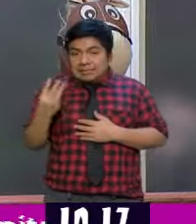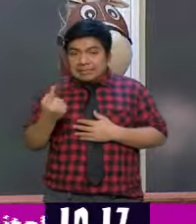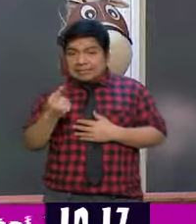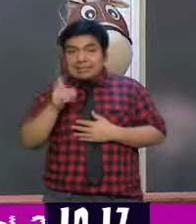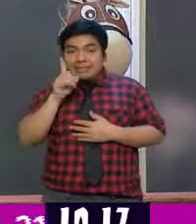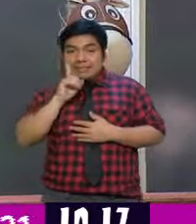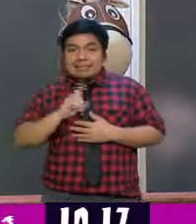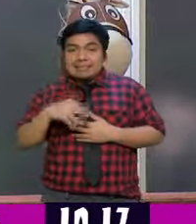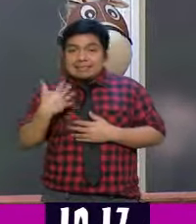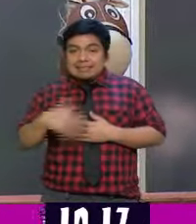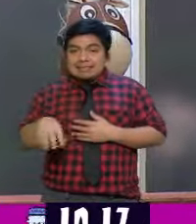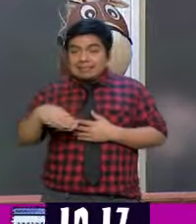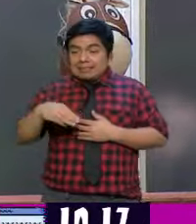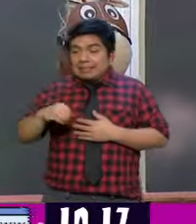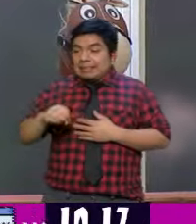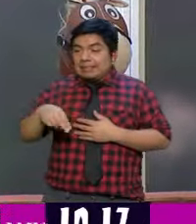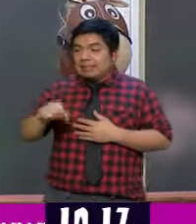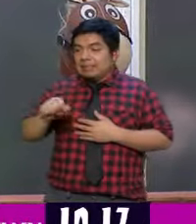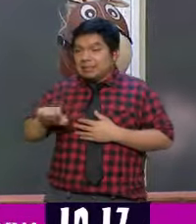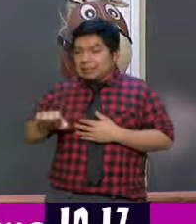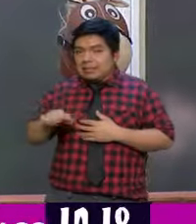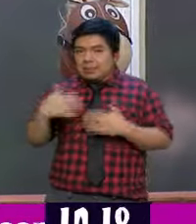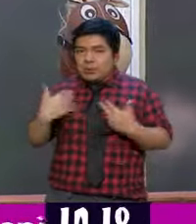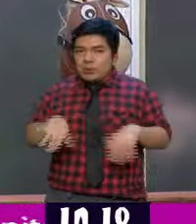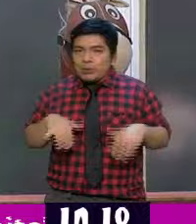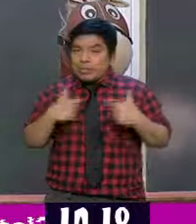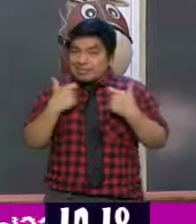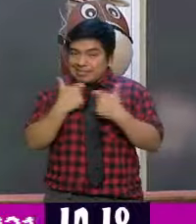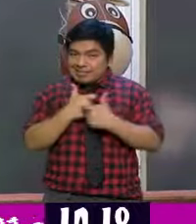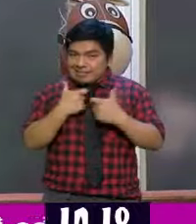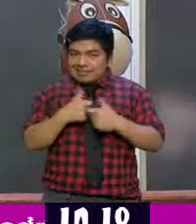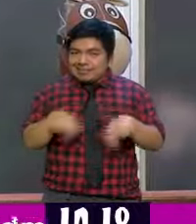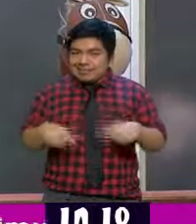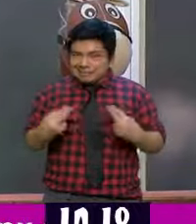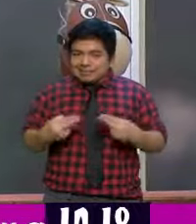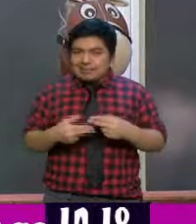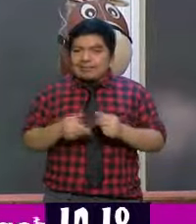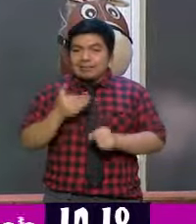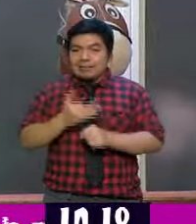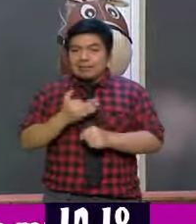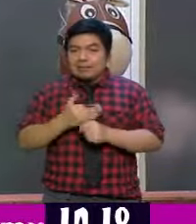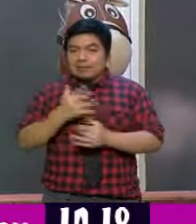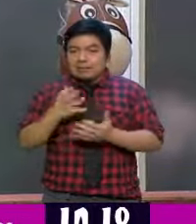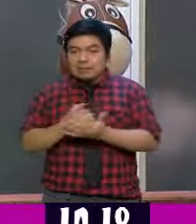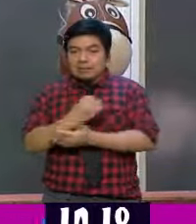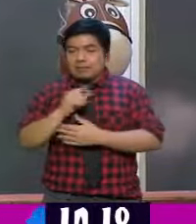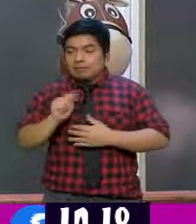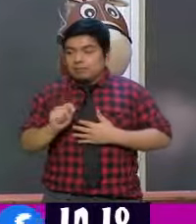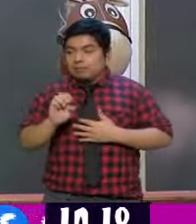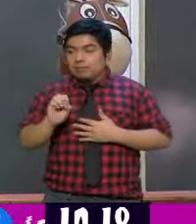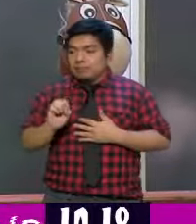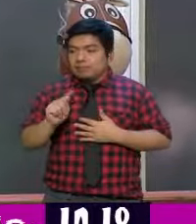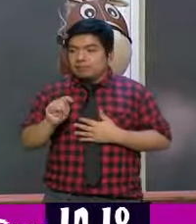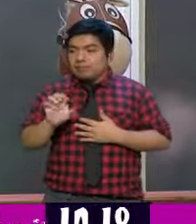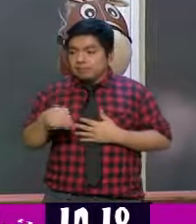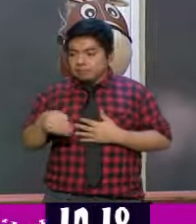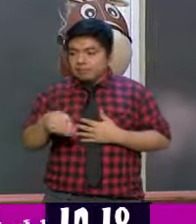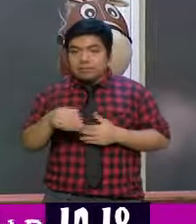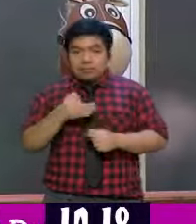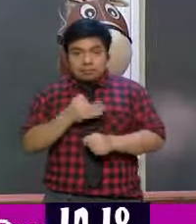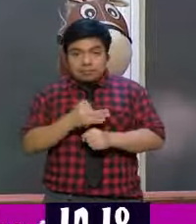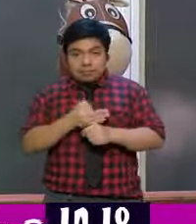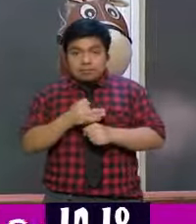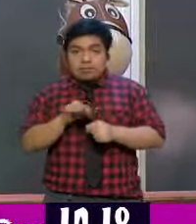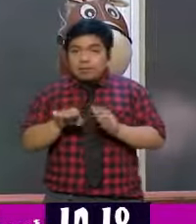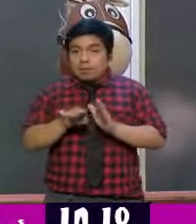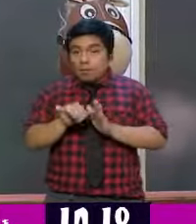sí, la Monse, que es una comediante extraordinaria. Es tremenda, ¿no? Sí. Ahora que triunfó con Totem. Pues estamos muy felices de que ahora, por el mes de la